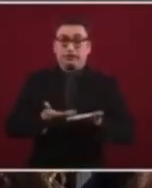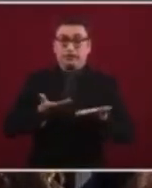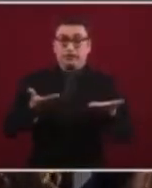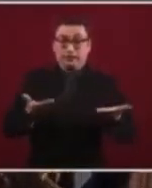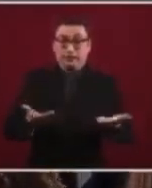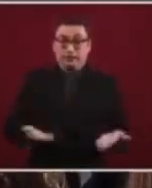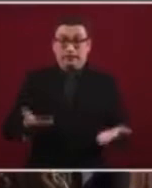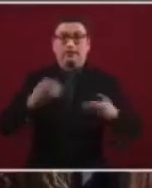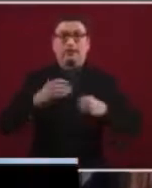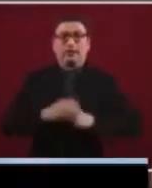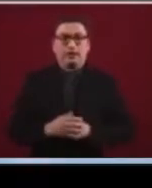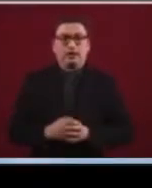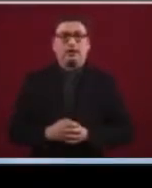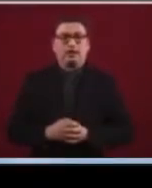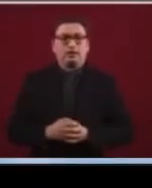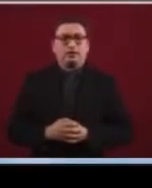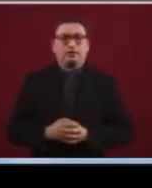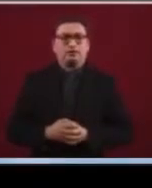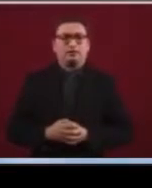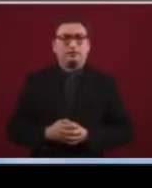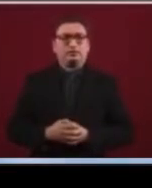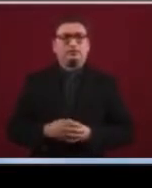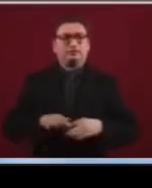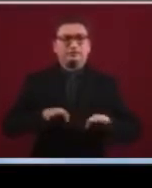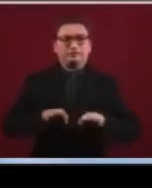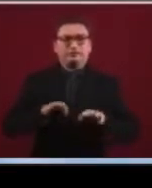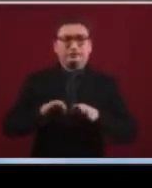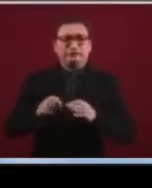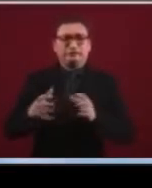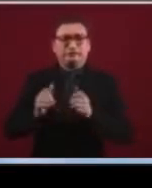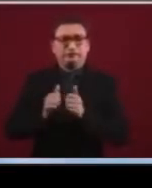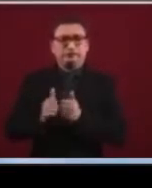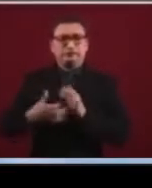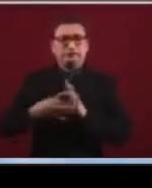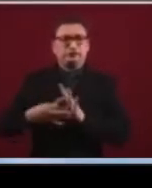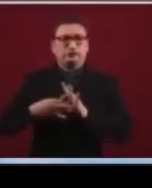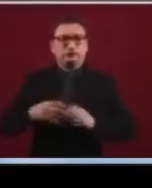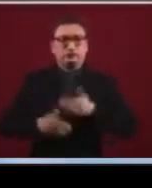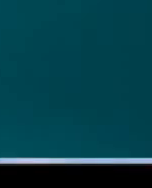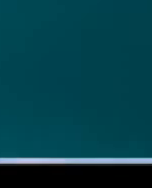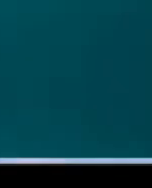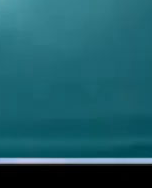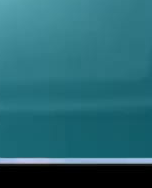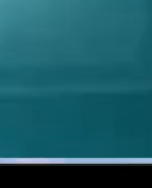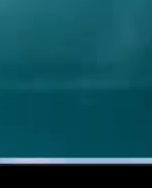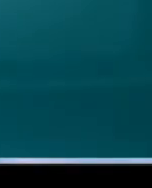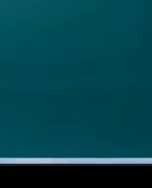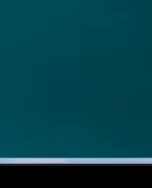intromisión en asuntos internos. Soy Daniel Flores Meneses, esta fue mi crónica.